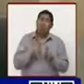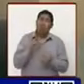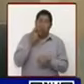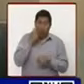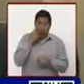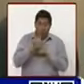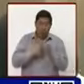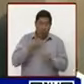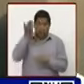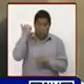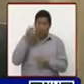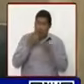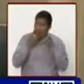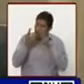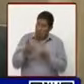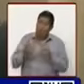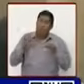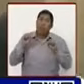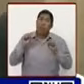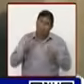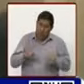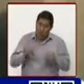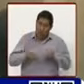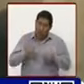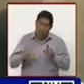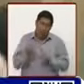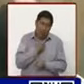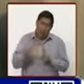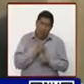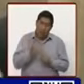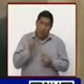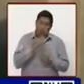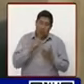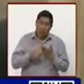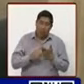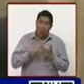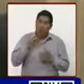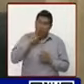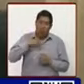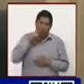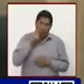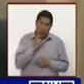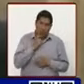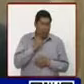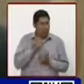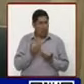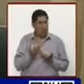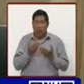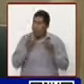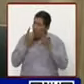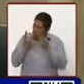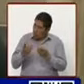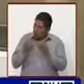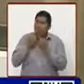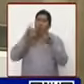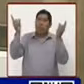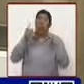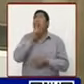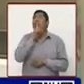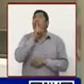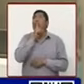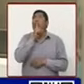el año pasado una denuncia de posible agresión física, abuso sexual, que es un delito, ¿denunció ante las autoridades o qué